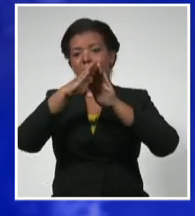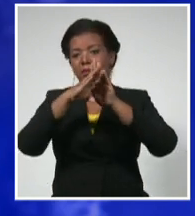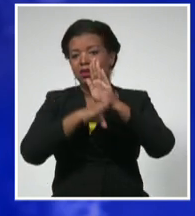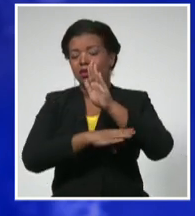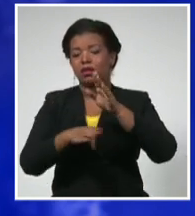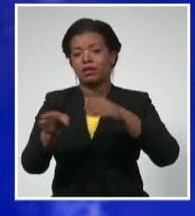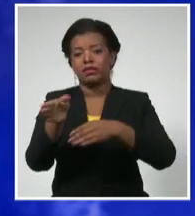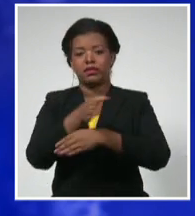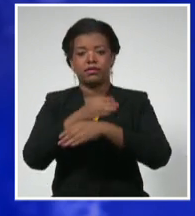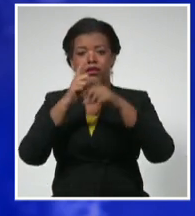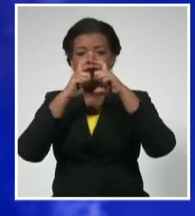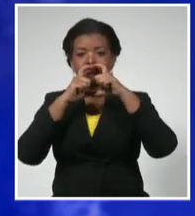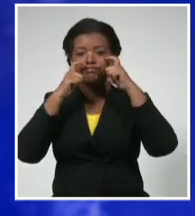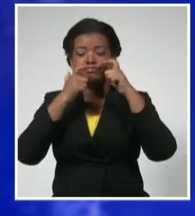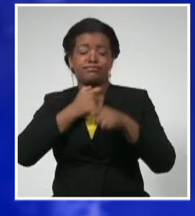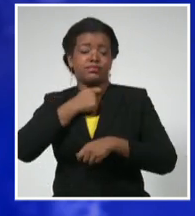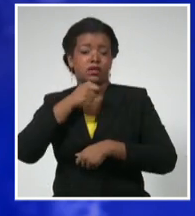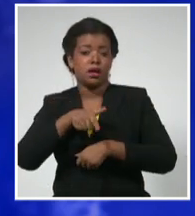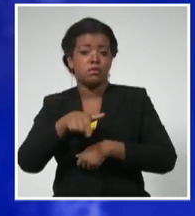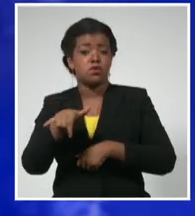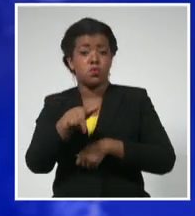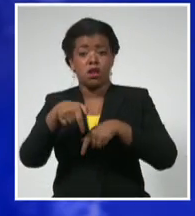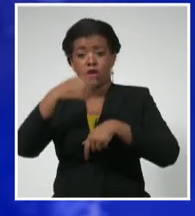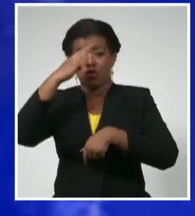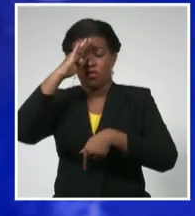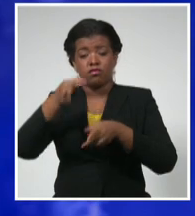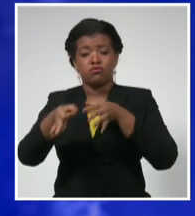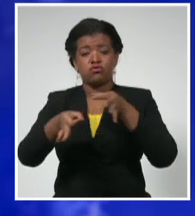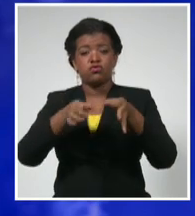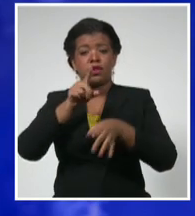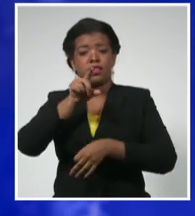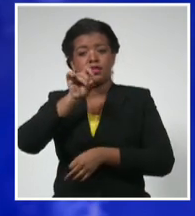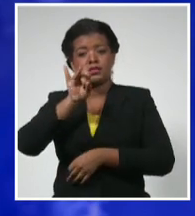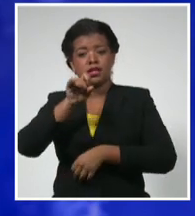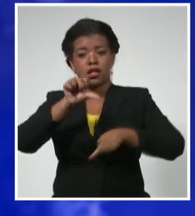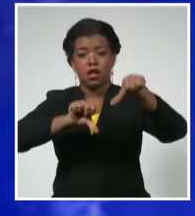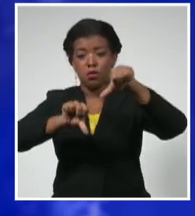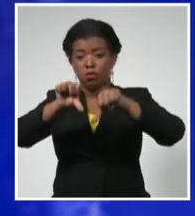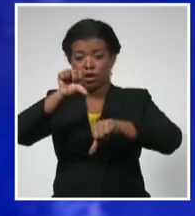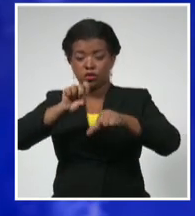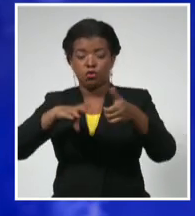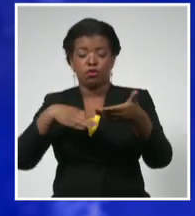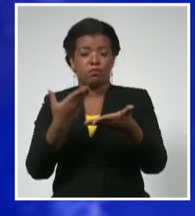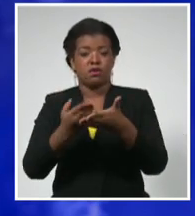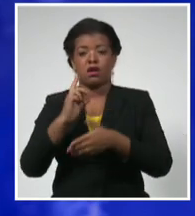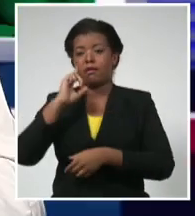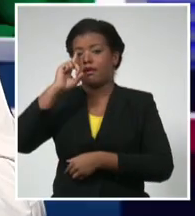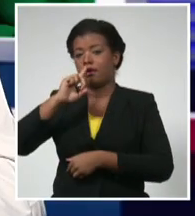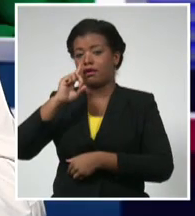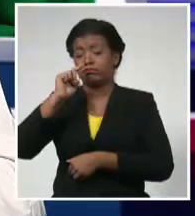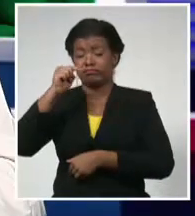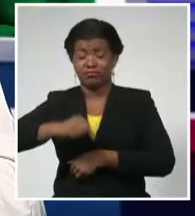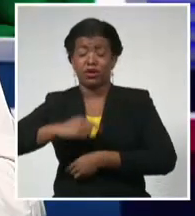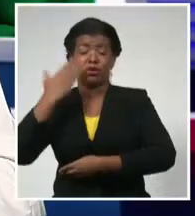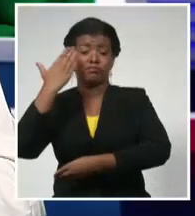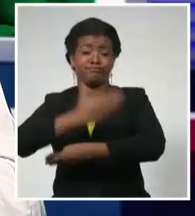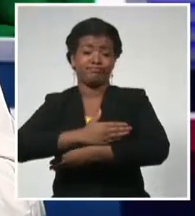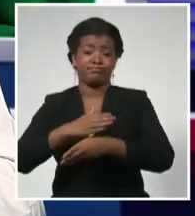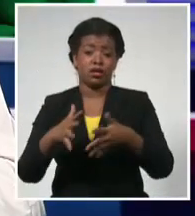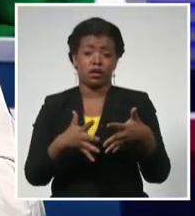que en el país funcionan 17 laboratorios de procesamiento de las muestras en medio del bloqueo de Estados Unidos a Cuba